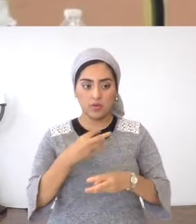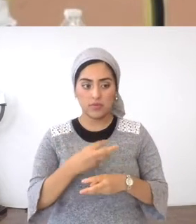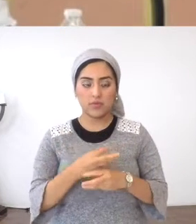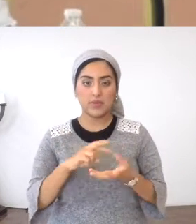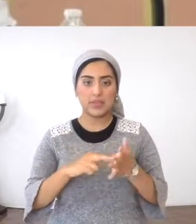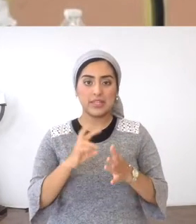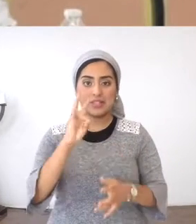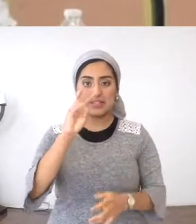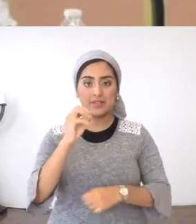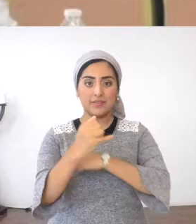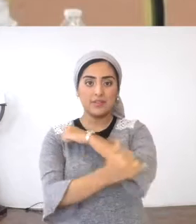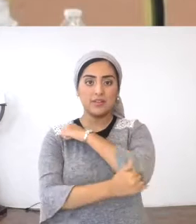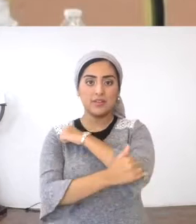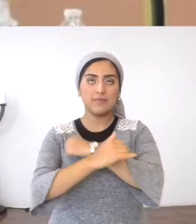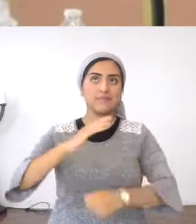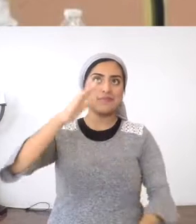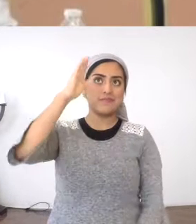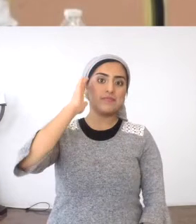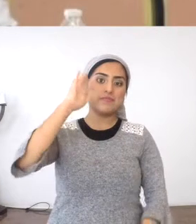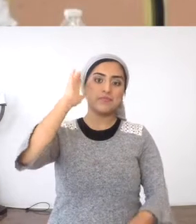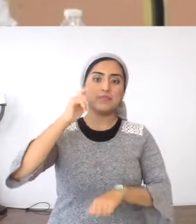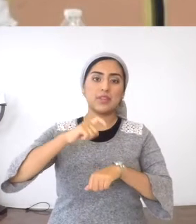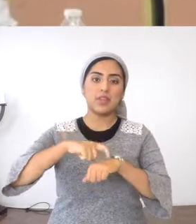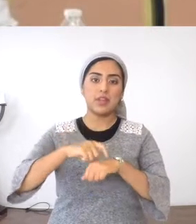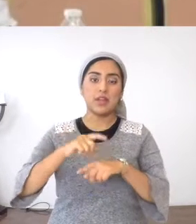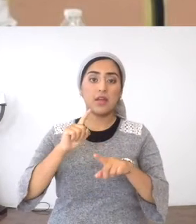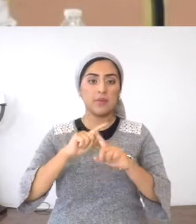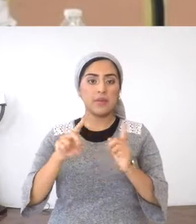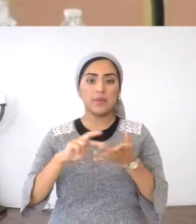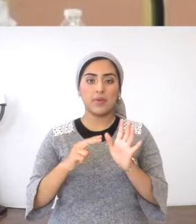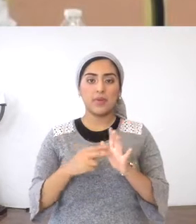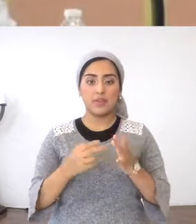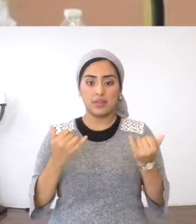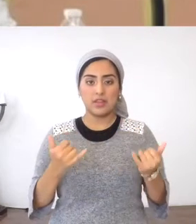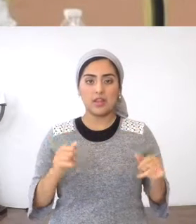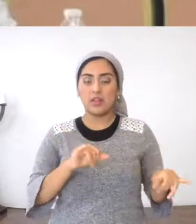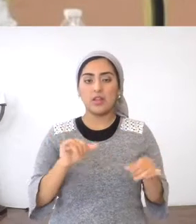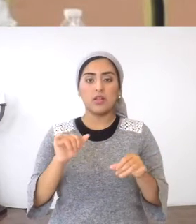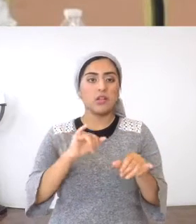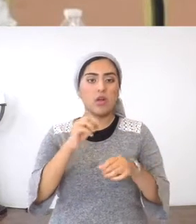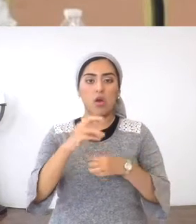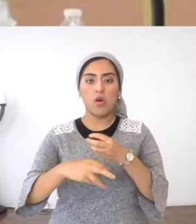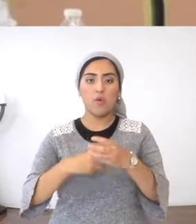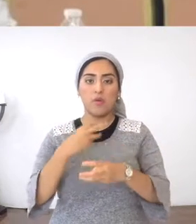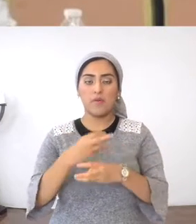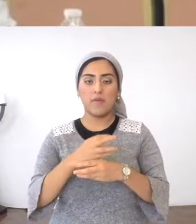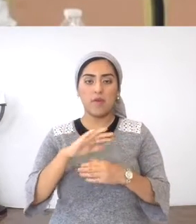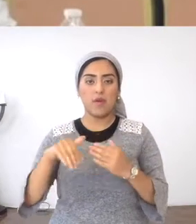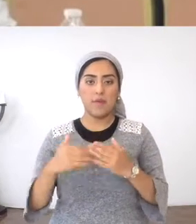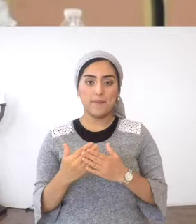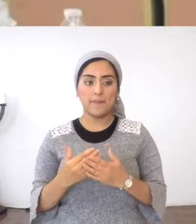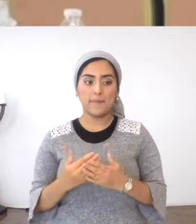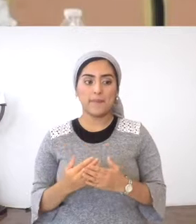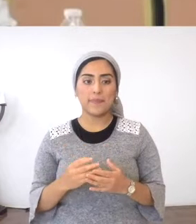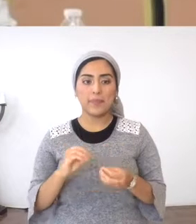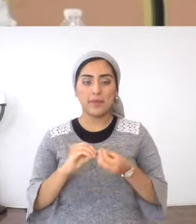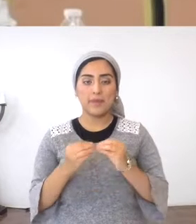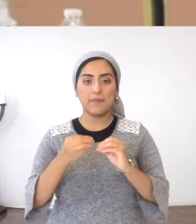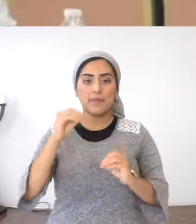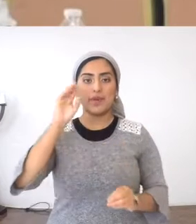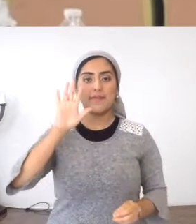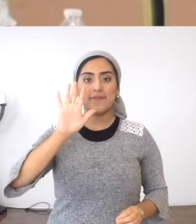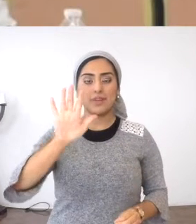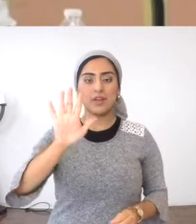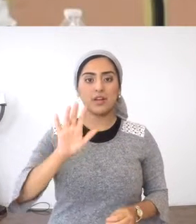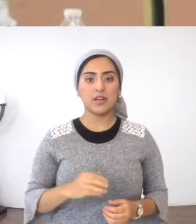Es decir Las 70 naciones De aquel tiempo Pero representan Ahora A todo el mundo Número